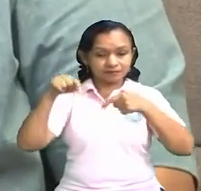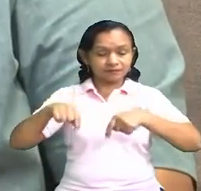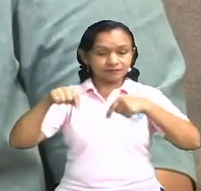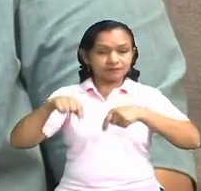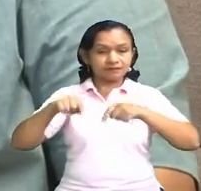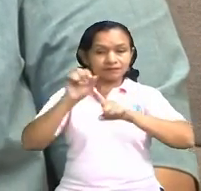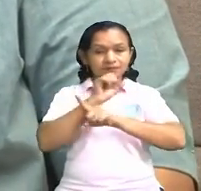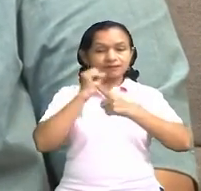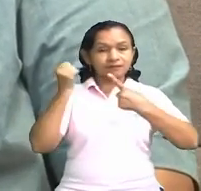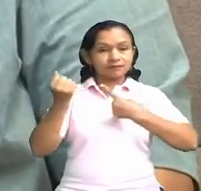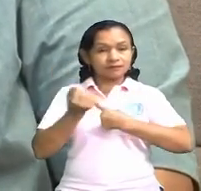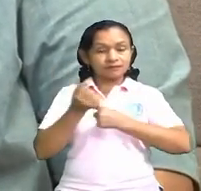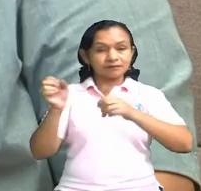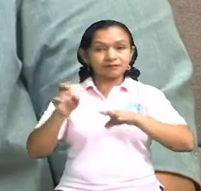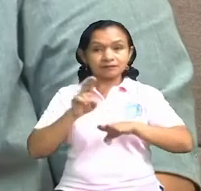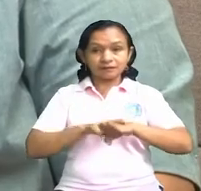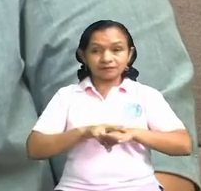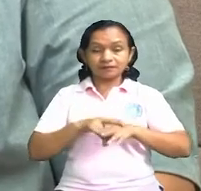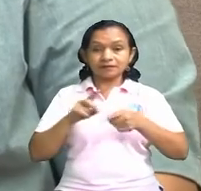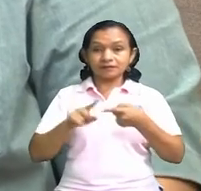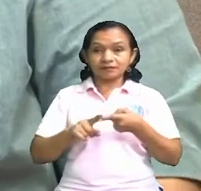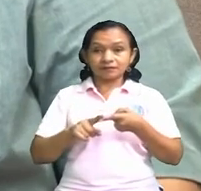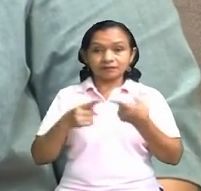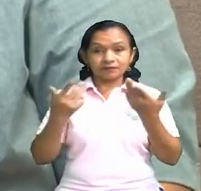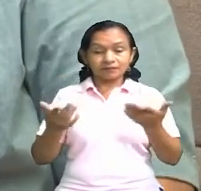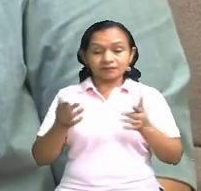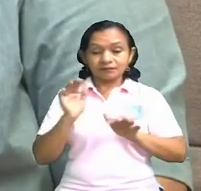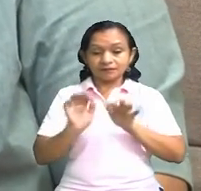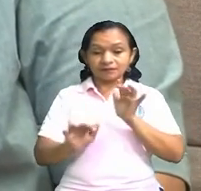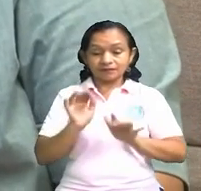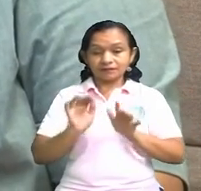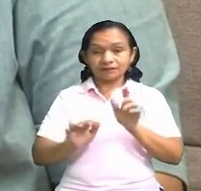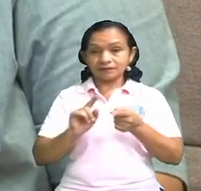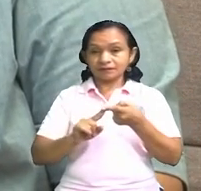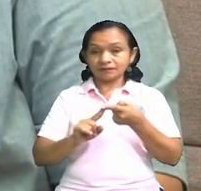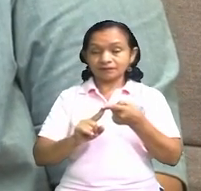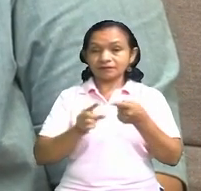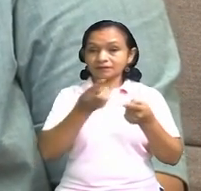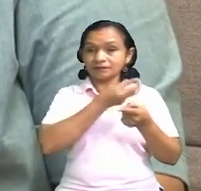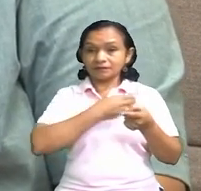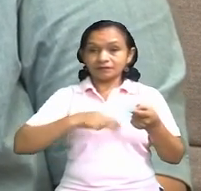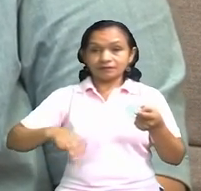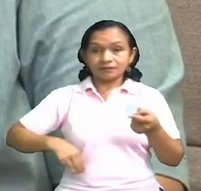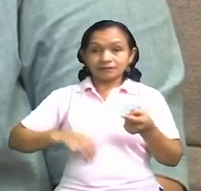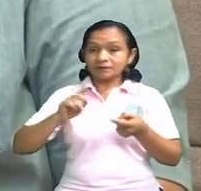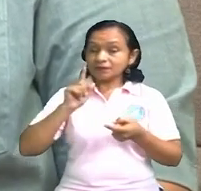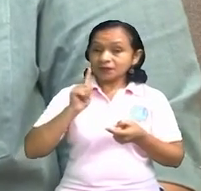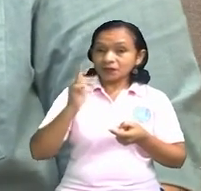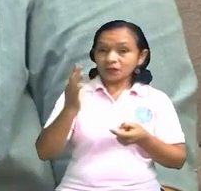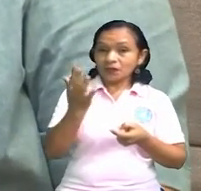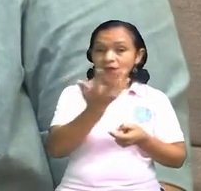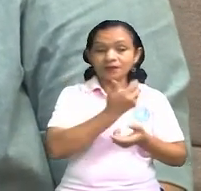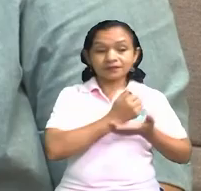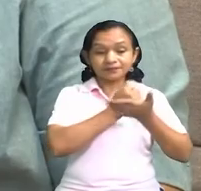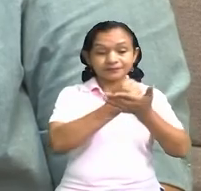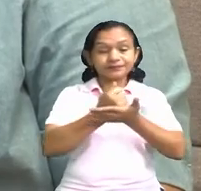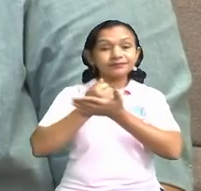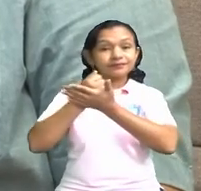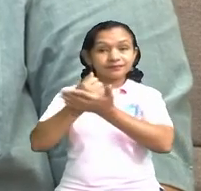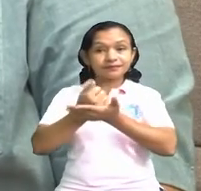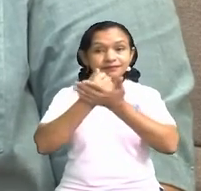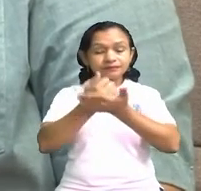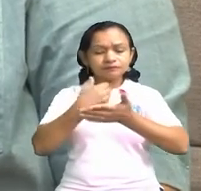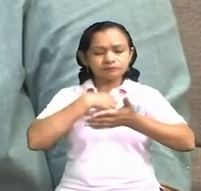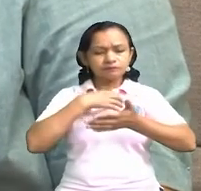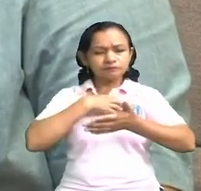nuestra Asamblea Nacional, okay. Marcelo, secretario general en nuestro ministerio, todos aportaron con